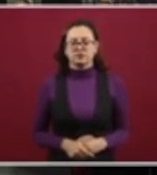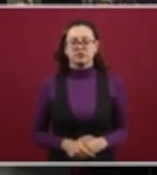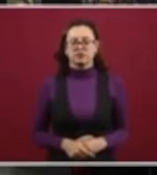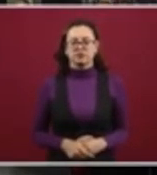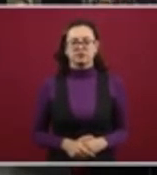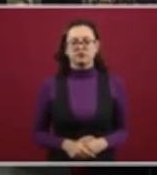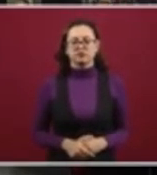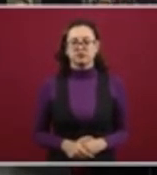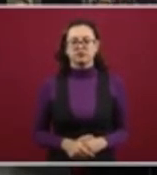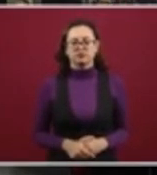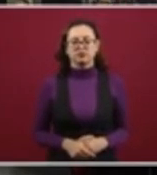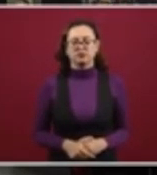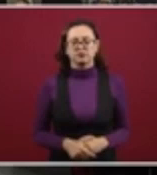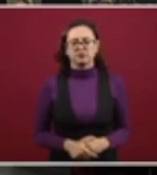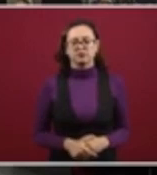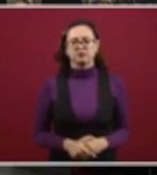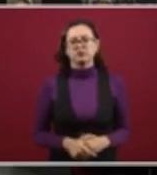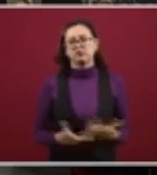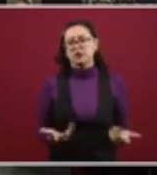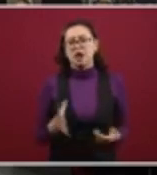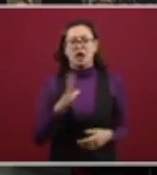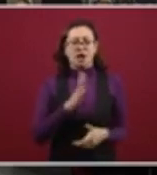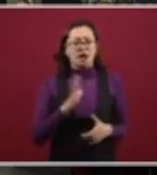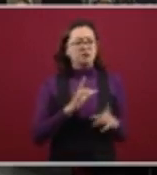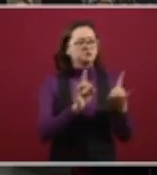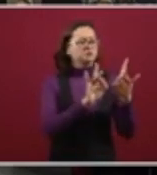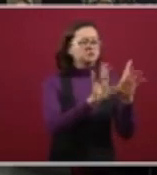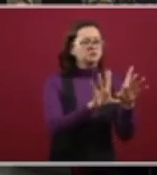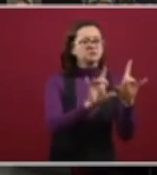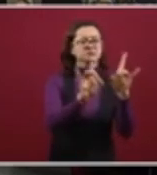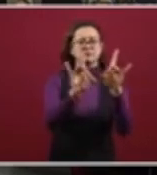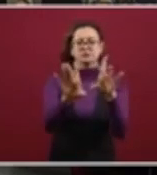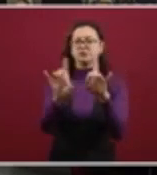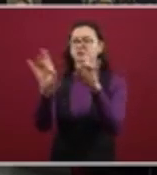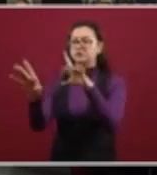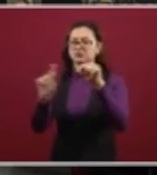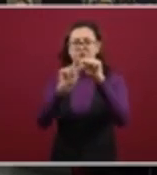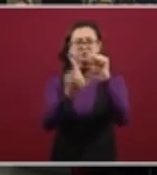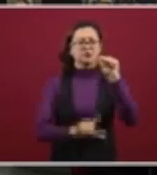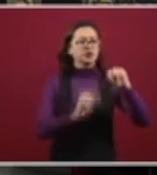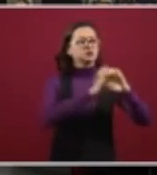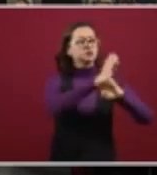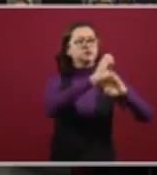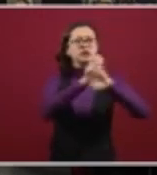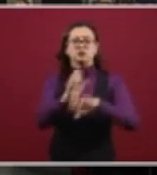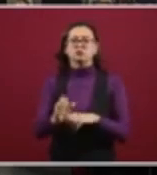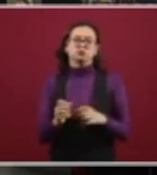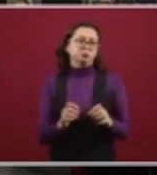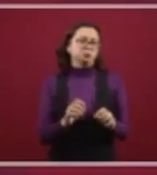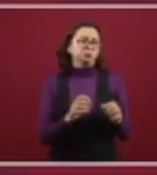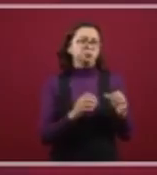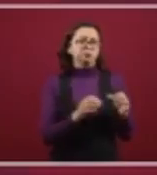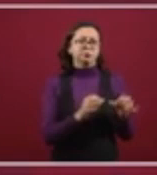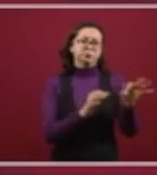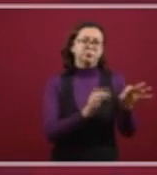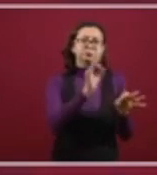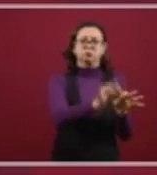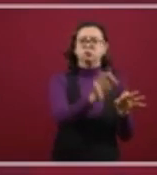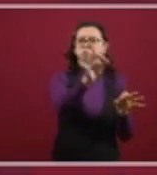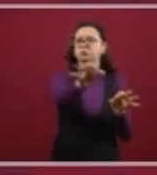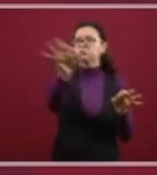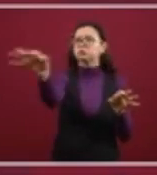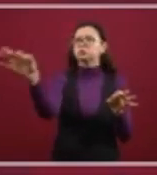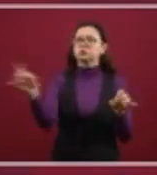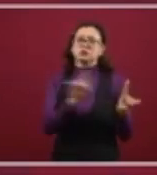Es que se están dando casos en particular, expresándose en diferentes regiones. No sabemos, tenemos